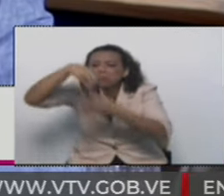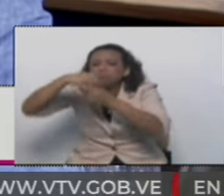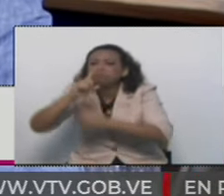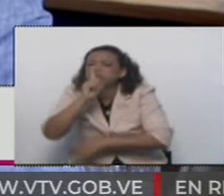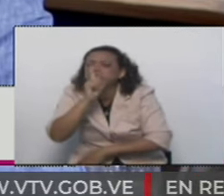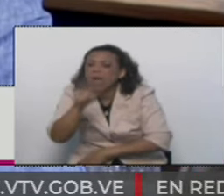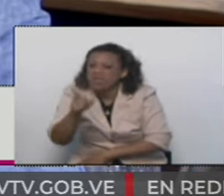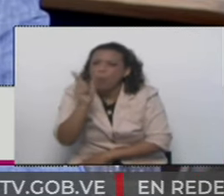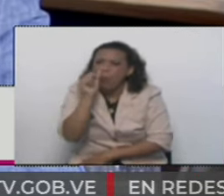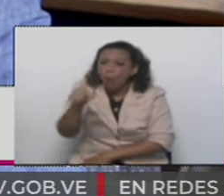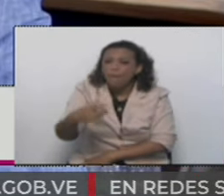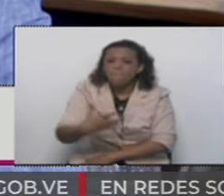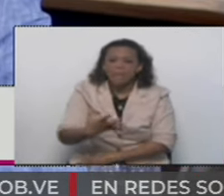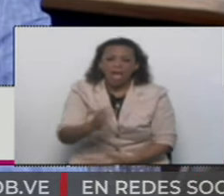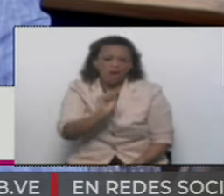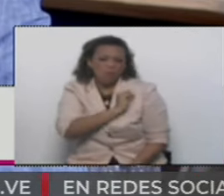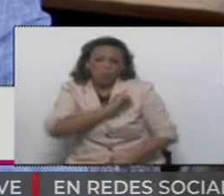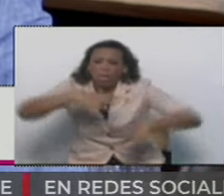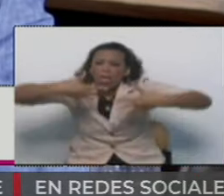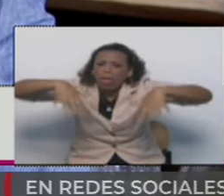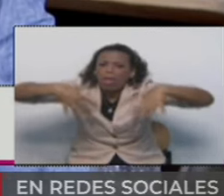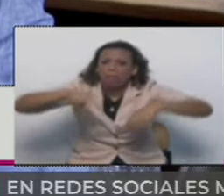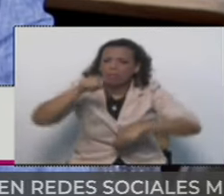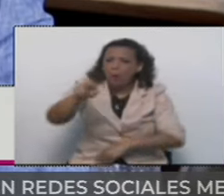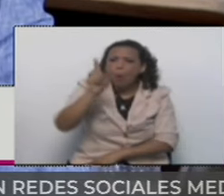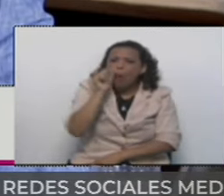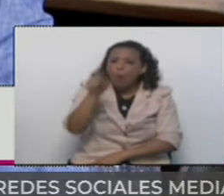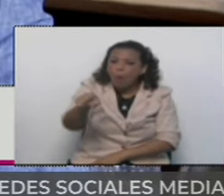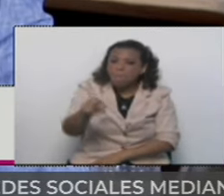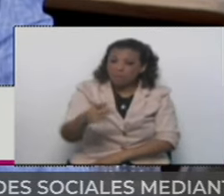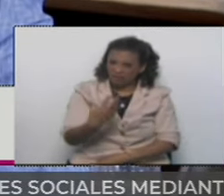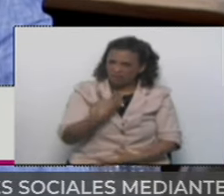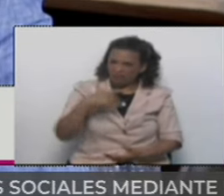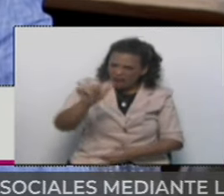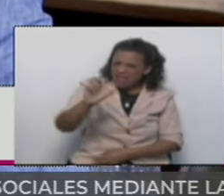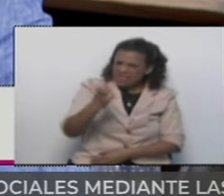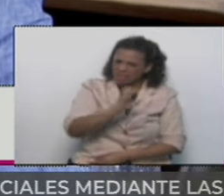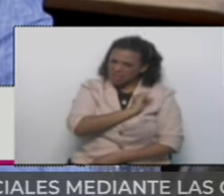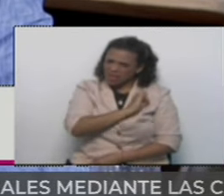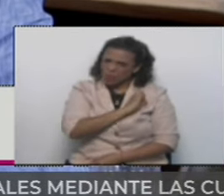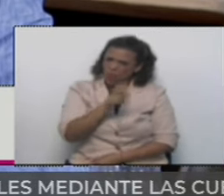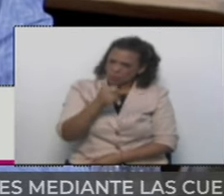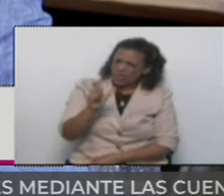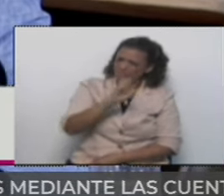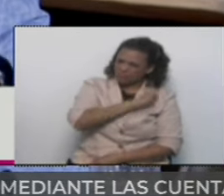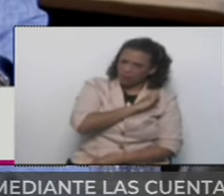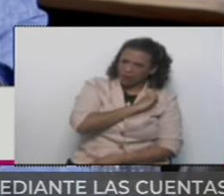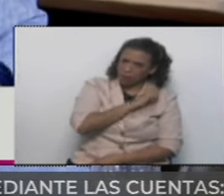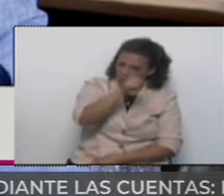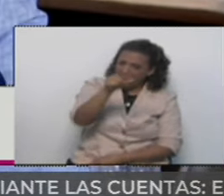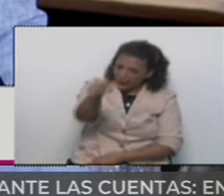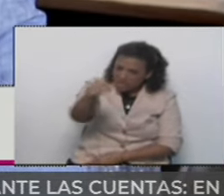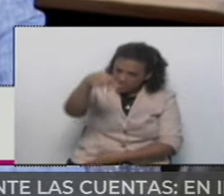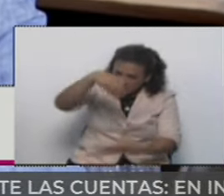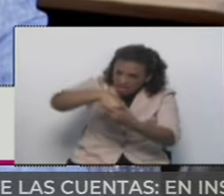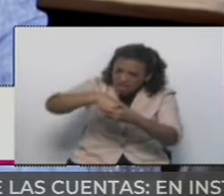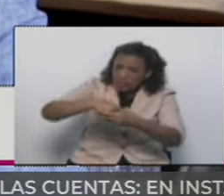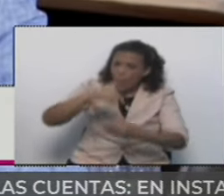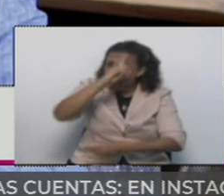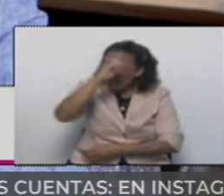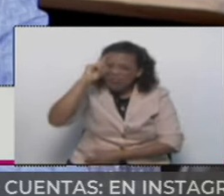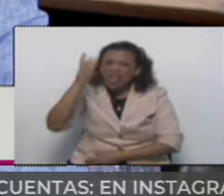este señor cobarde González Urrutia, que él se va a juramentar el 10 de enero. Nada más había que preguntarle a